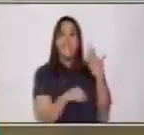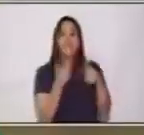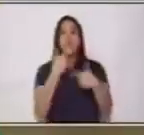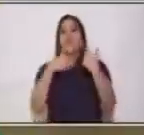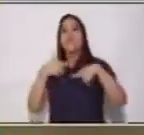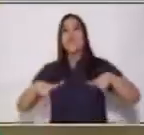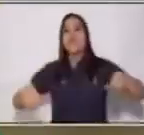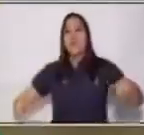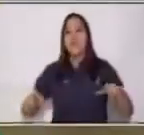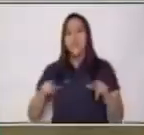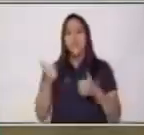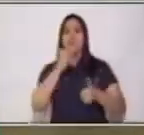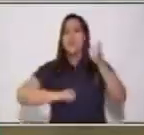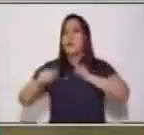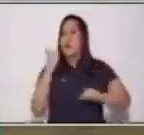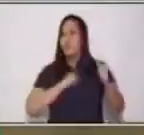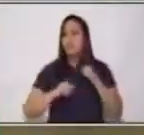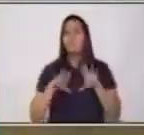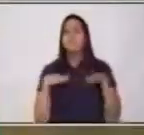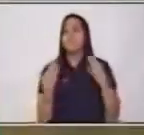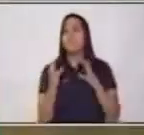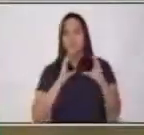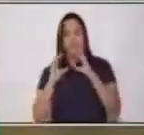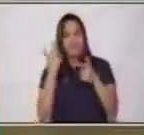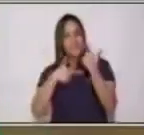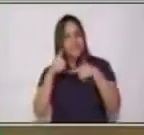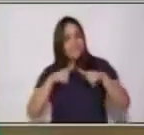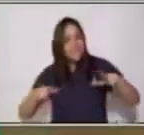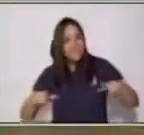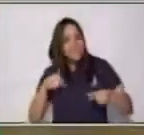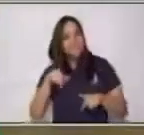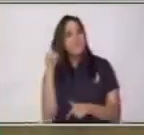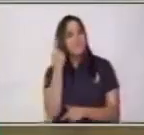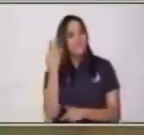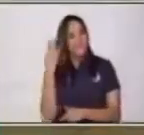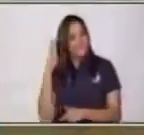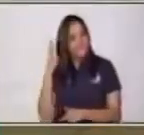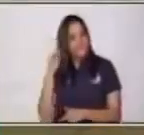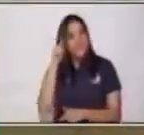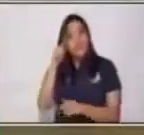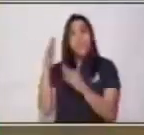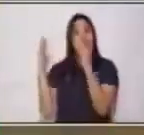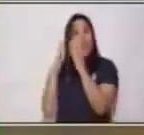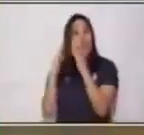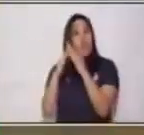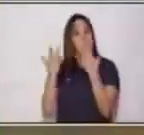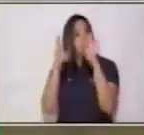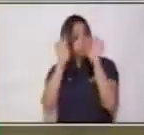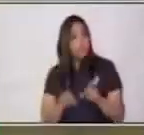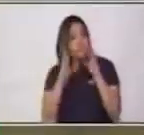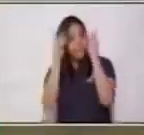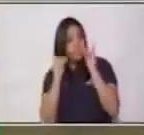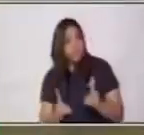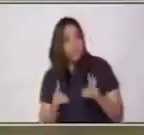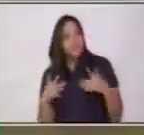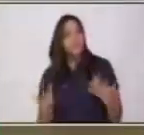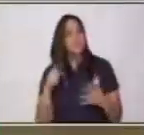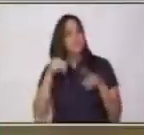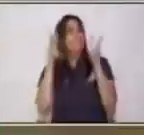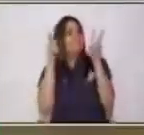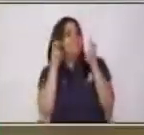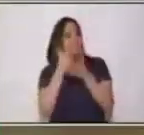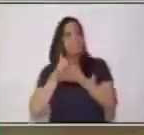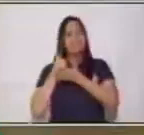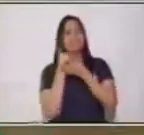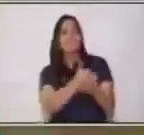tramas textuales del área de comunicación y lenguaje de primero básico. Si en casa hay alguna persona con discapacidad, este tema les